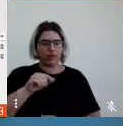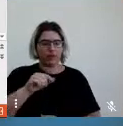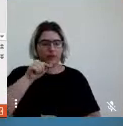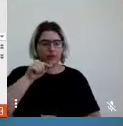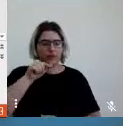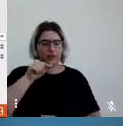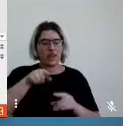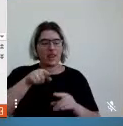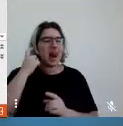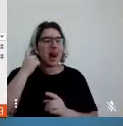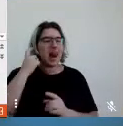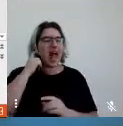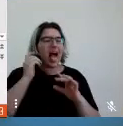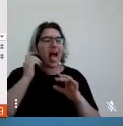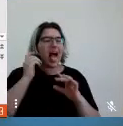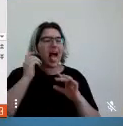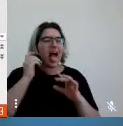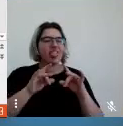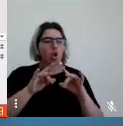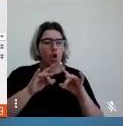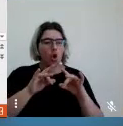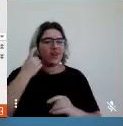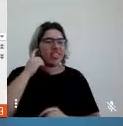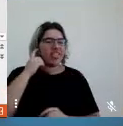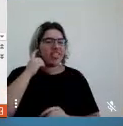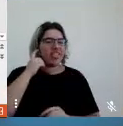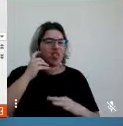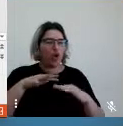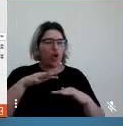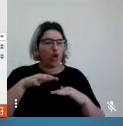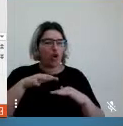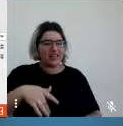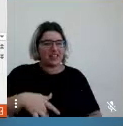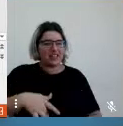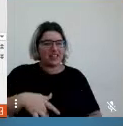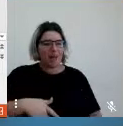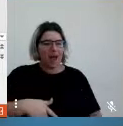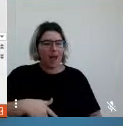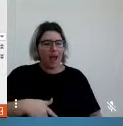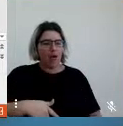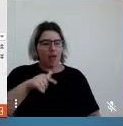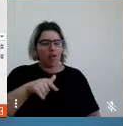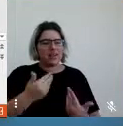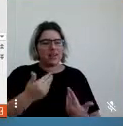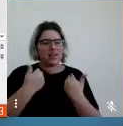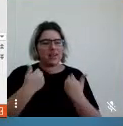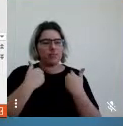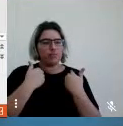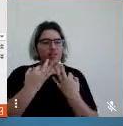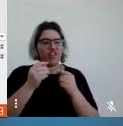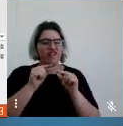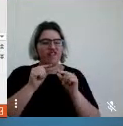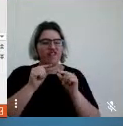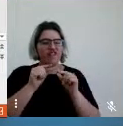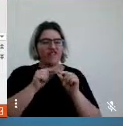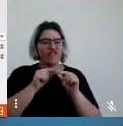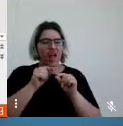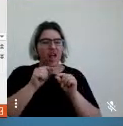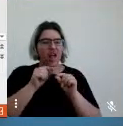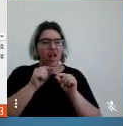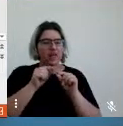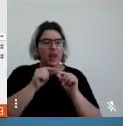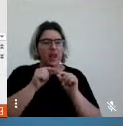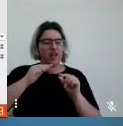pH entre 1 y 2 y se encarga de suprimir y eliminar todas las bacterias que proceden del exterior y vienen en